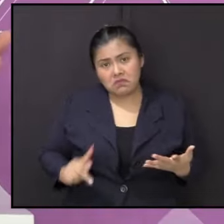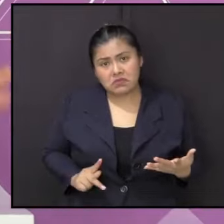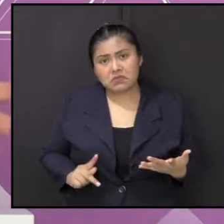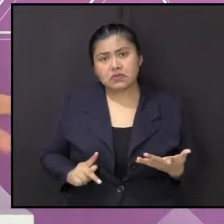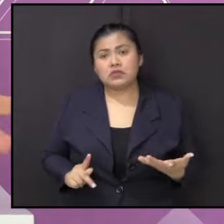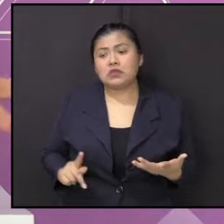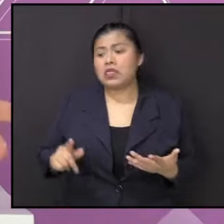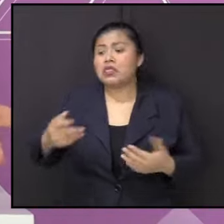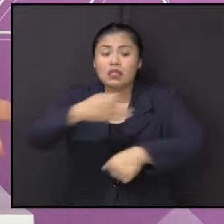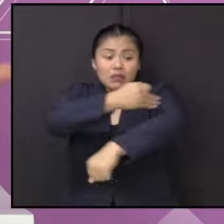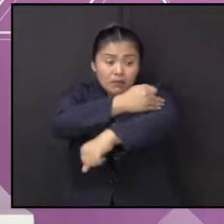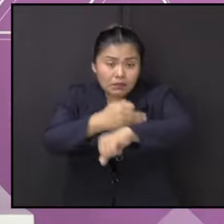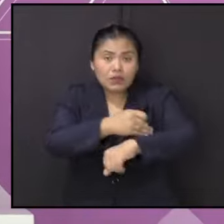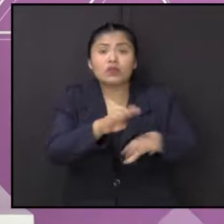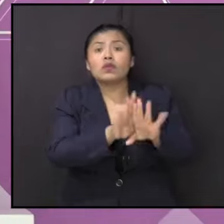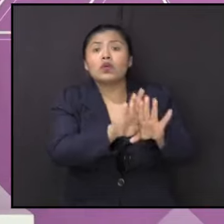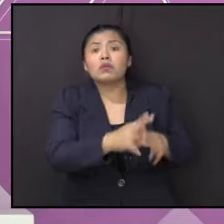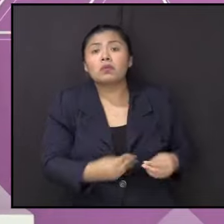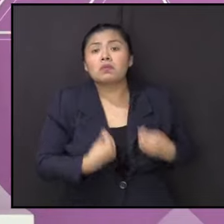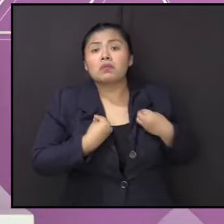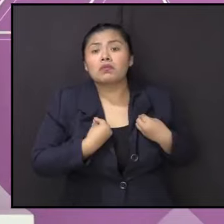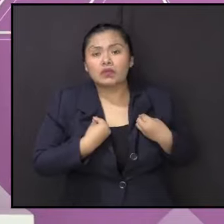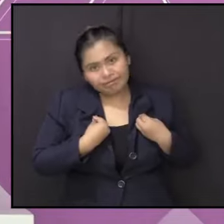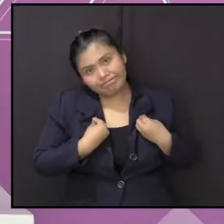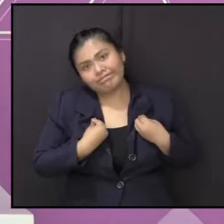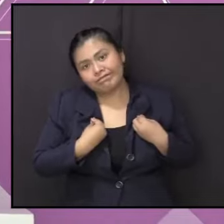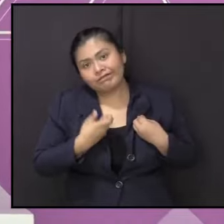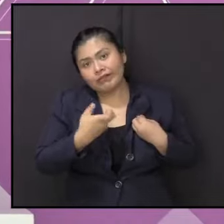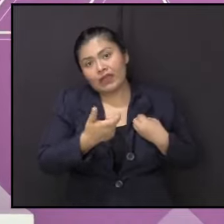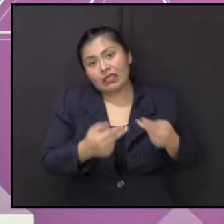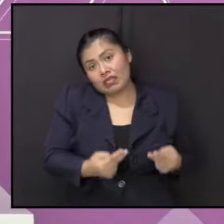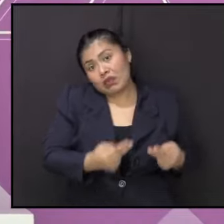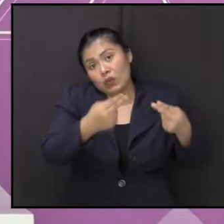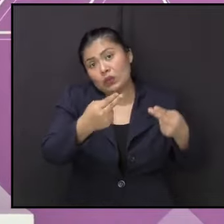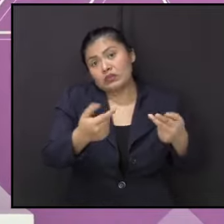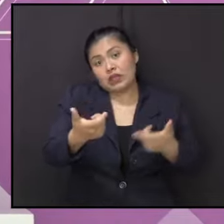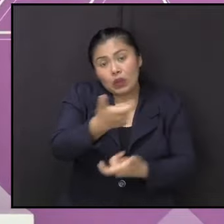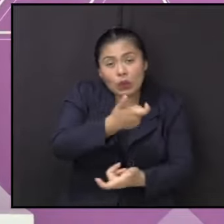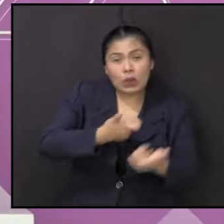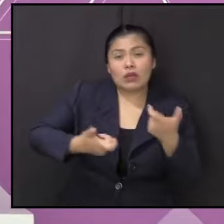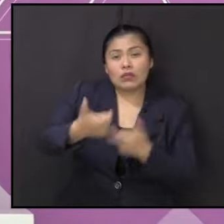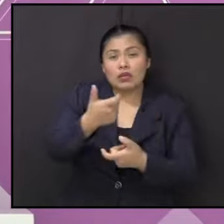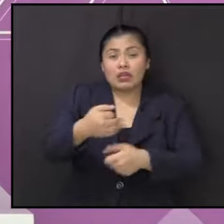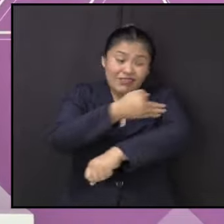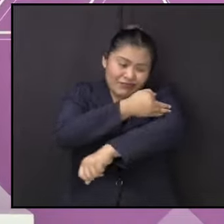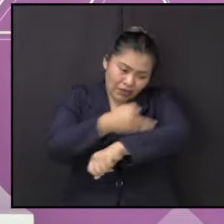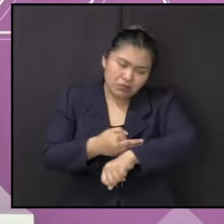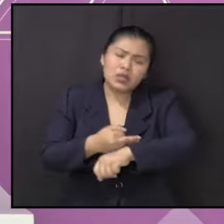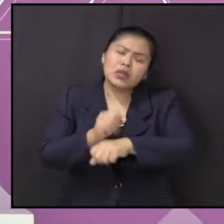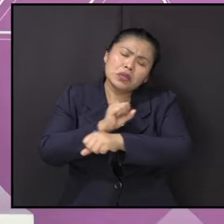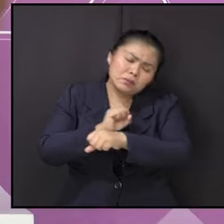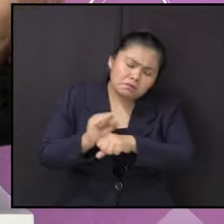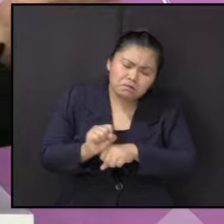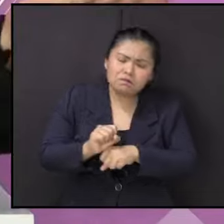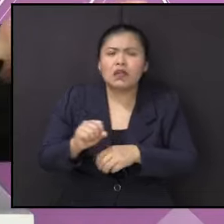Las familias viven a través precisamente del fomento económico. Familias humildes,